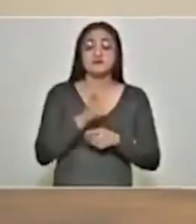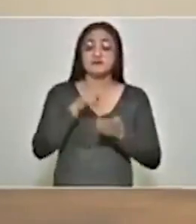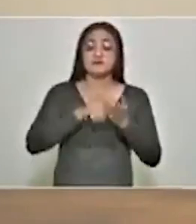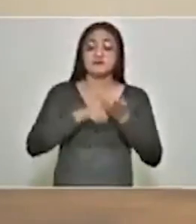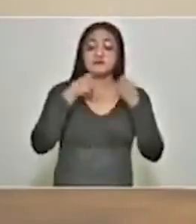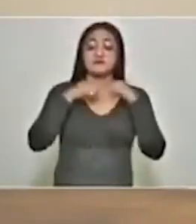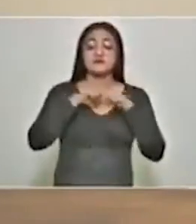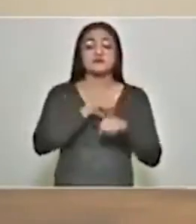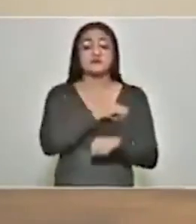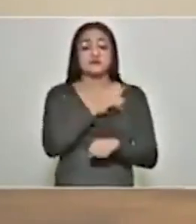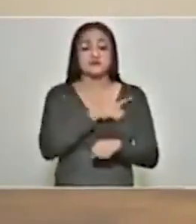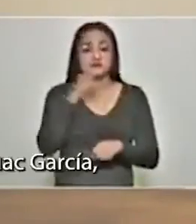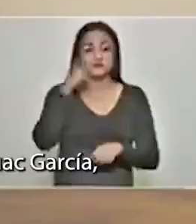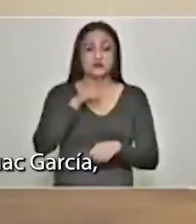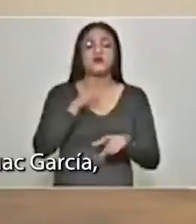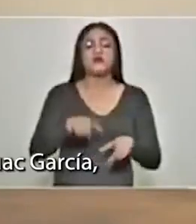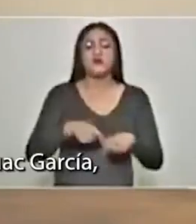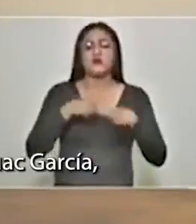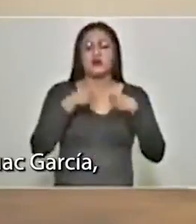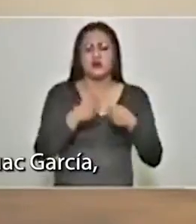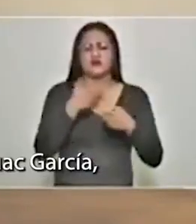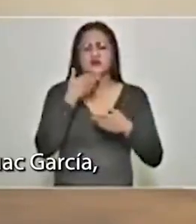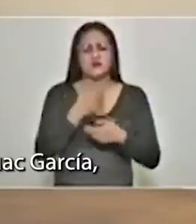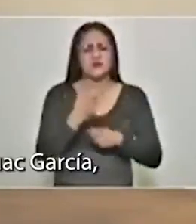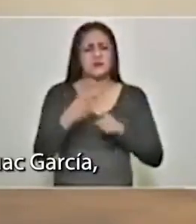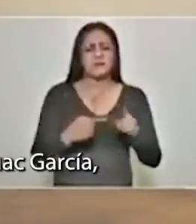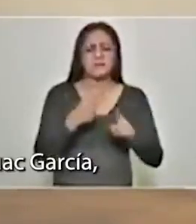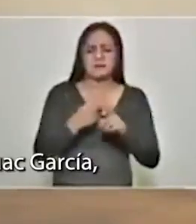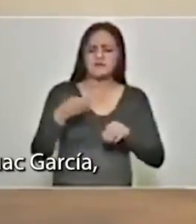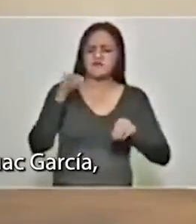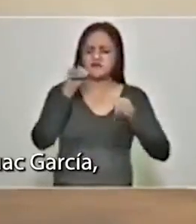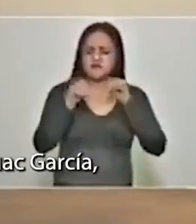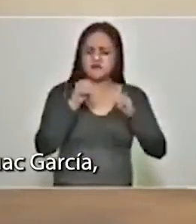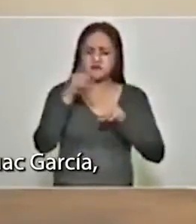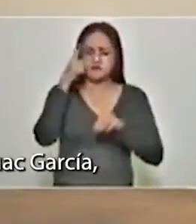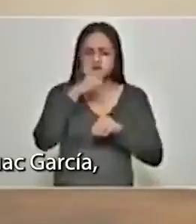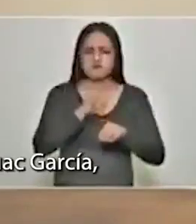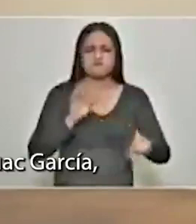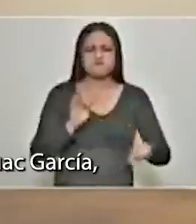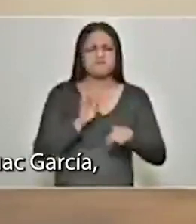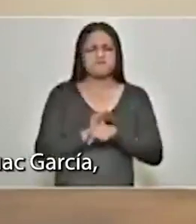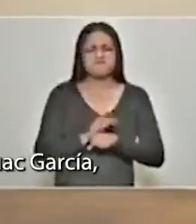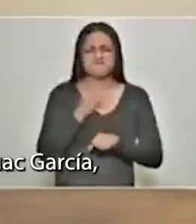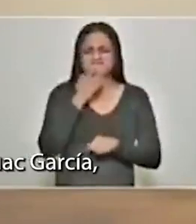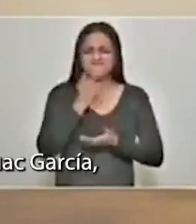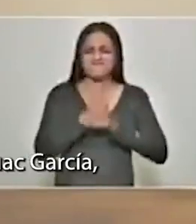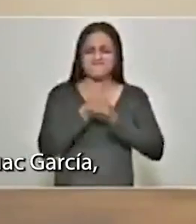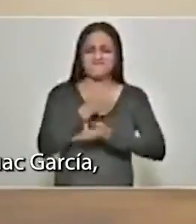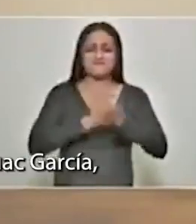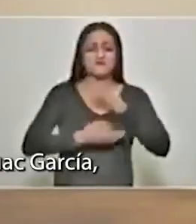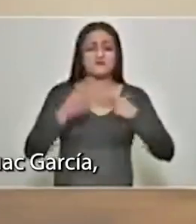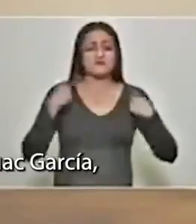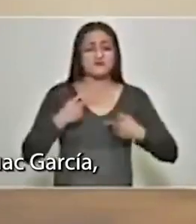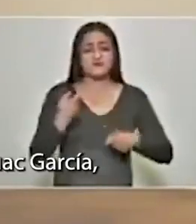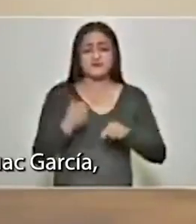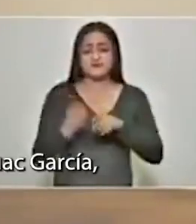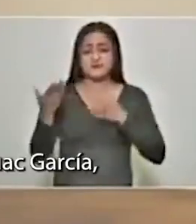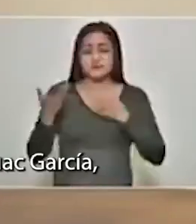un 56.5%. El tercer puesto fue para el gobernador de Veracruz, Cuitláhuac García, quien salió con un